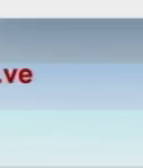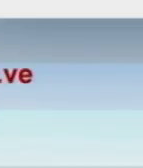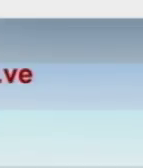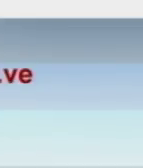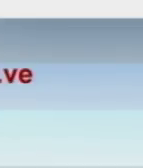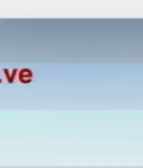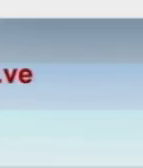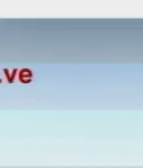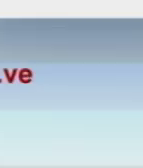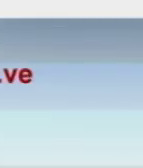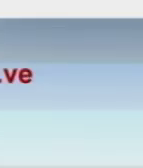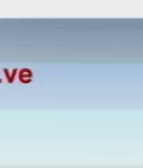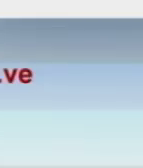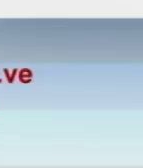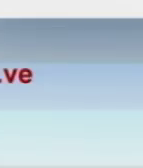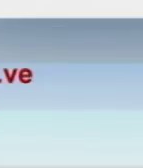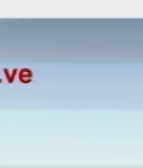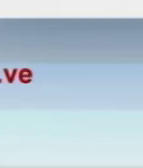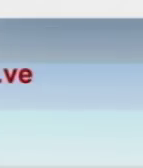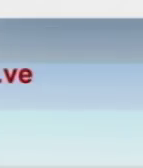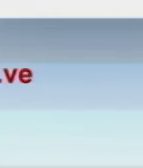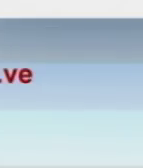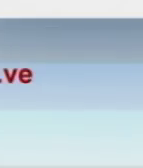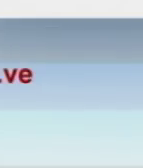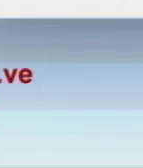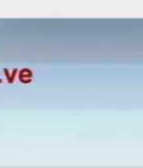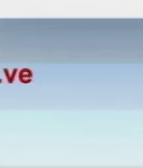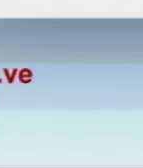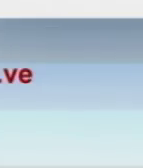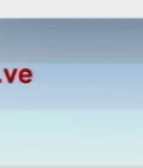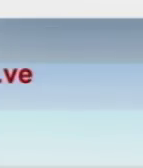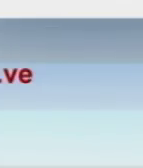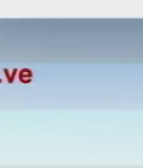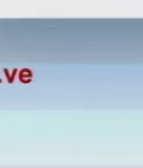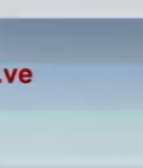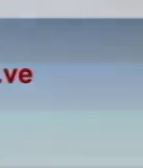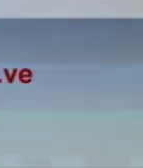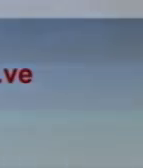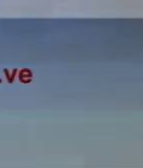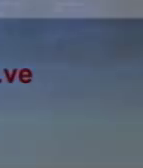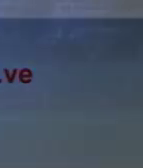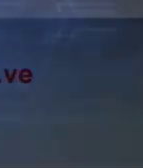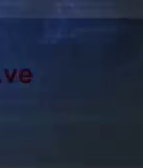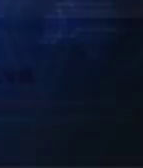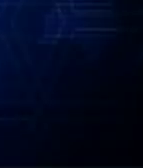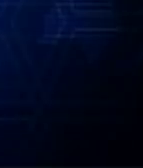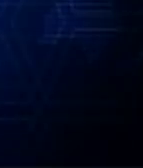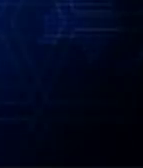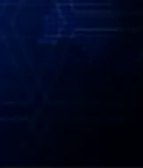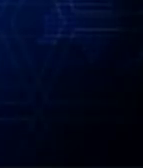0414-262-4006. Las colaboraciones son gratuitas. No acepte realizar pago alguno.